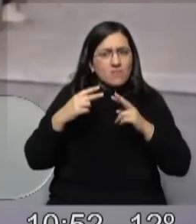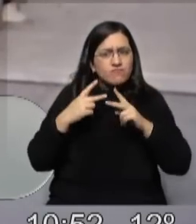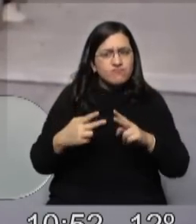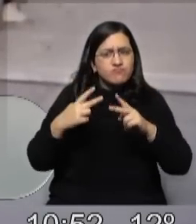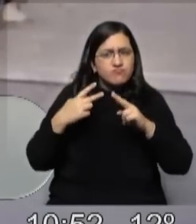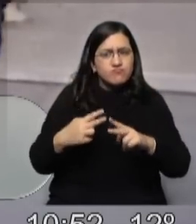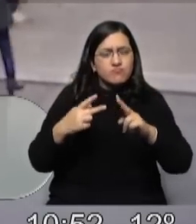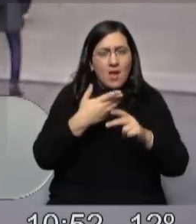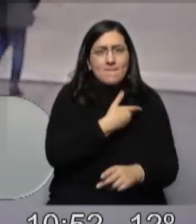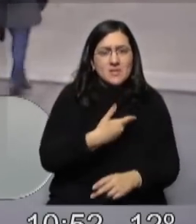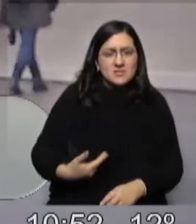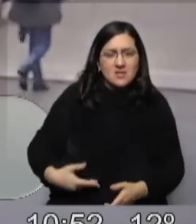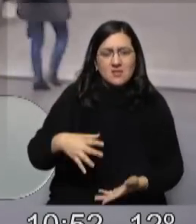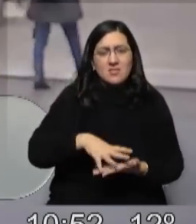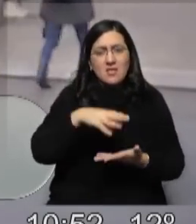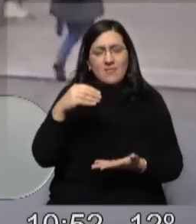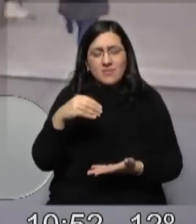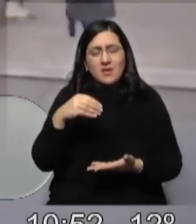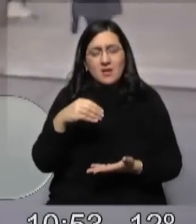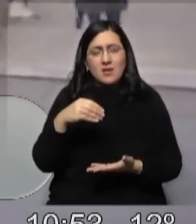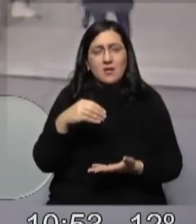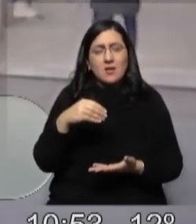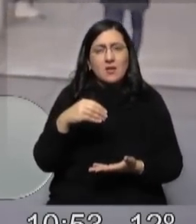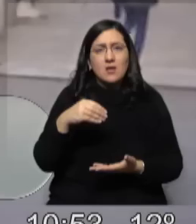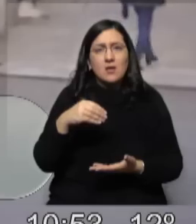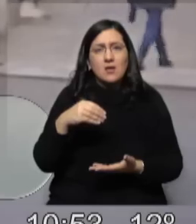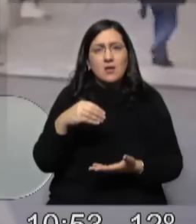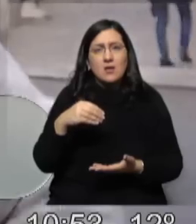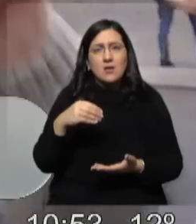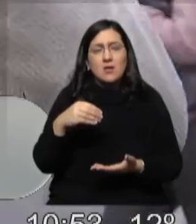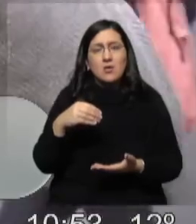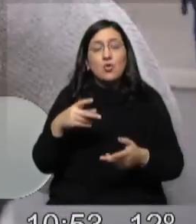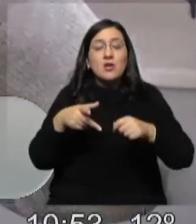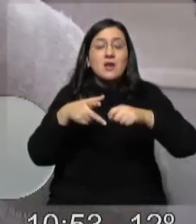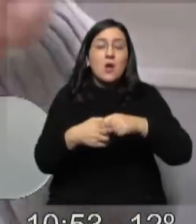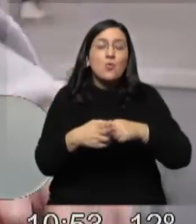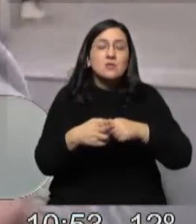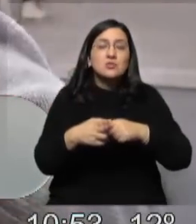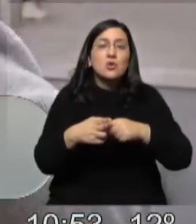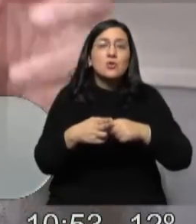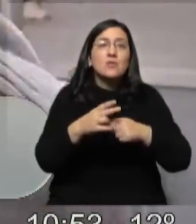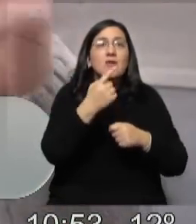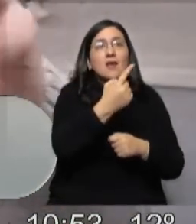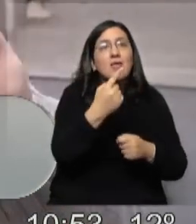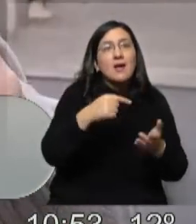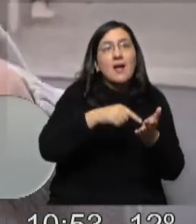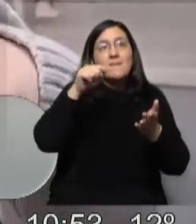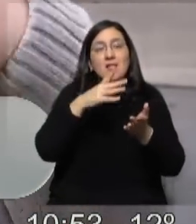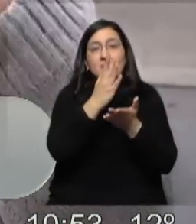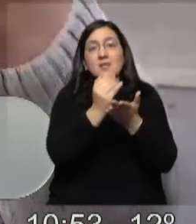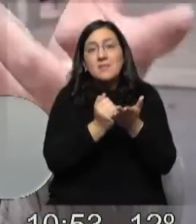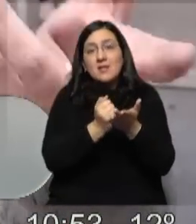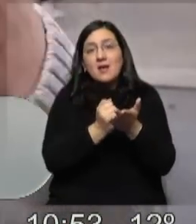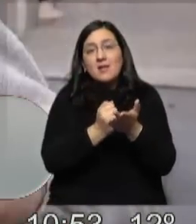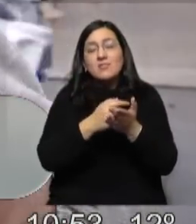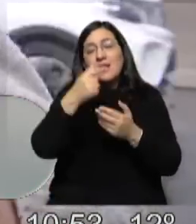permanente el presidente de Antel, Gabriel Gurméndez, con inauguraciones de lo que son en cada capital departamental de